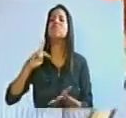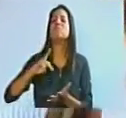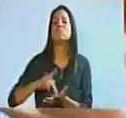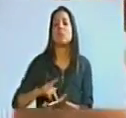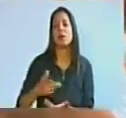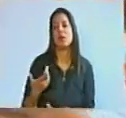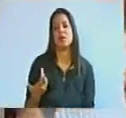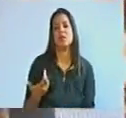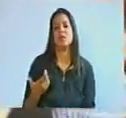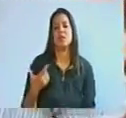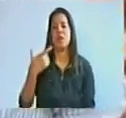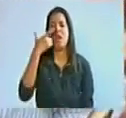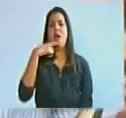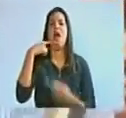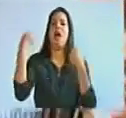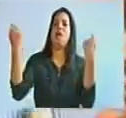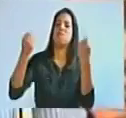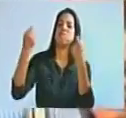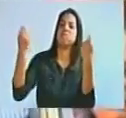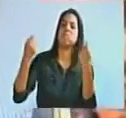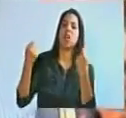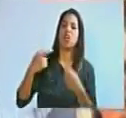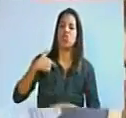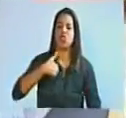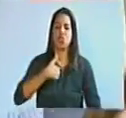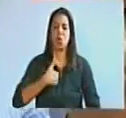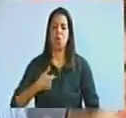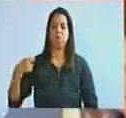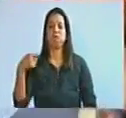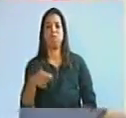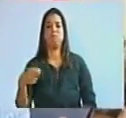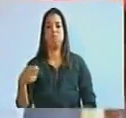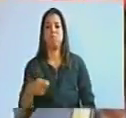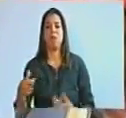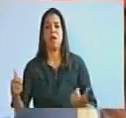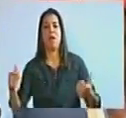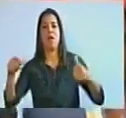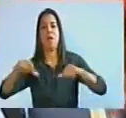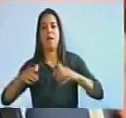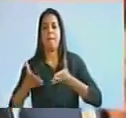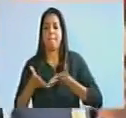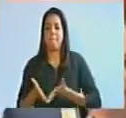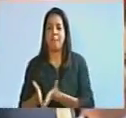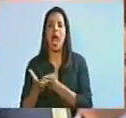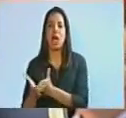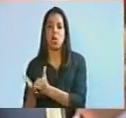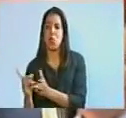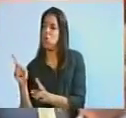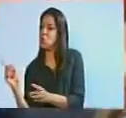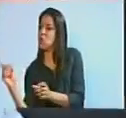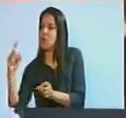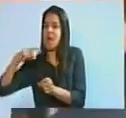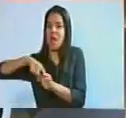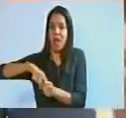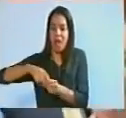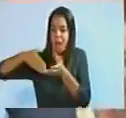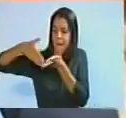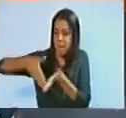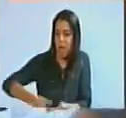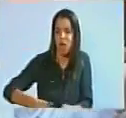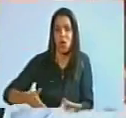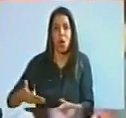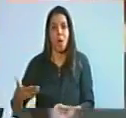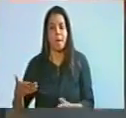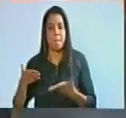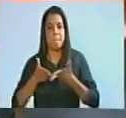que tú vas a hacer un boicot y que tú vas a hundir el barco en el que tú estás? Hay que hundir ese barco, porque